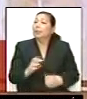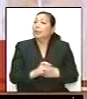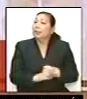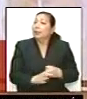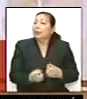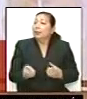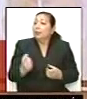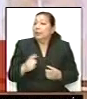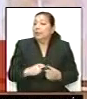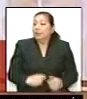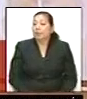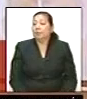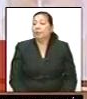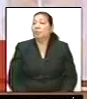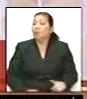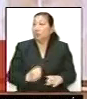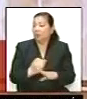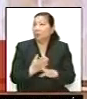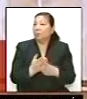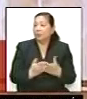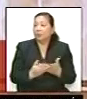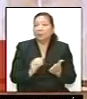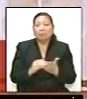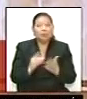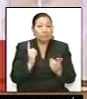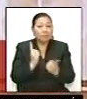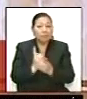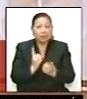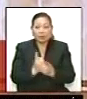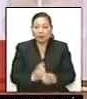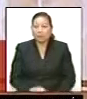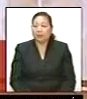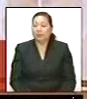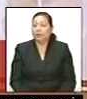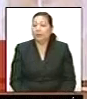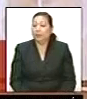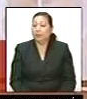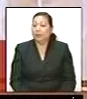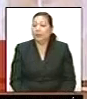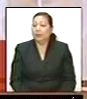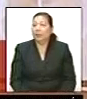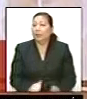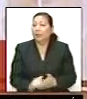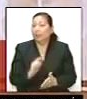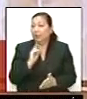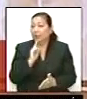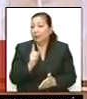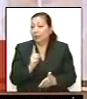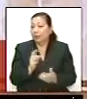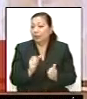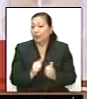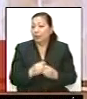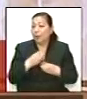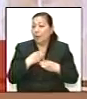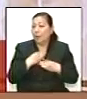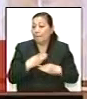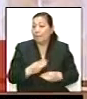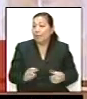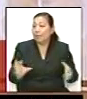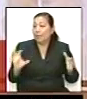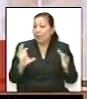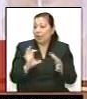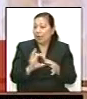se afectan de alguna manera más directa sobre en relación a ello, que son, en el caso de los miembros de la